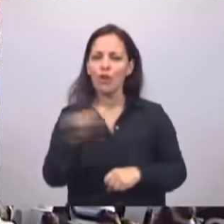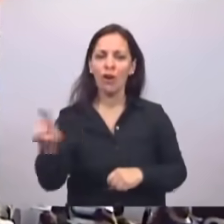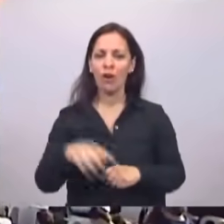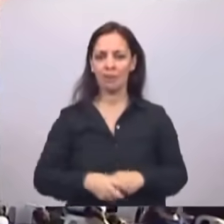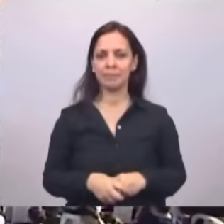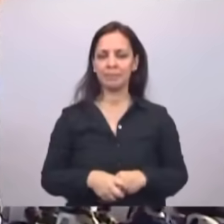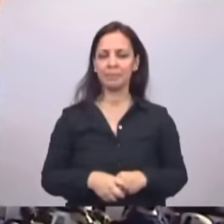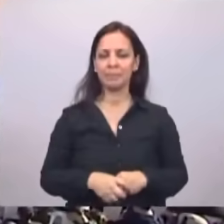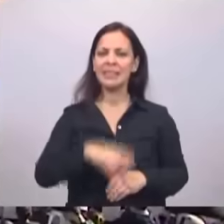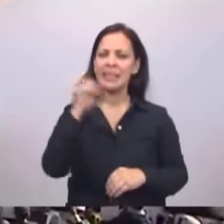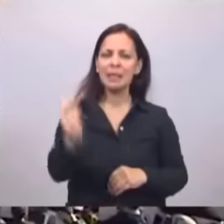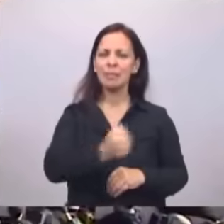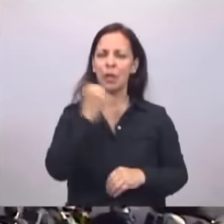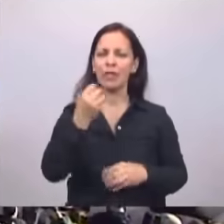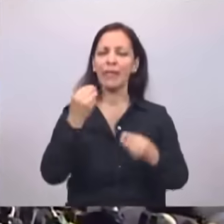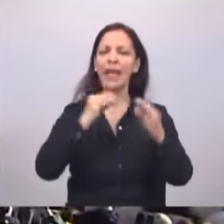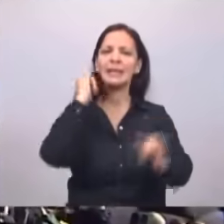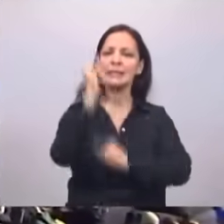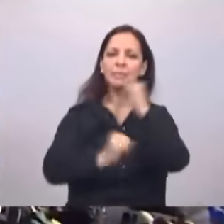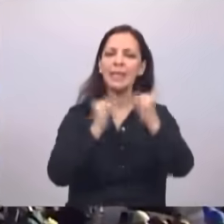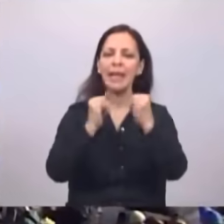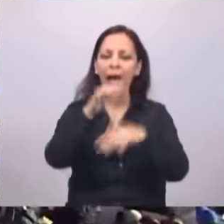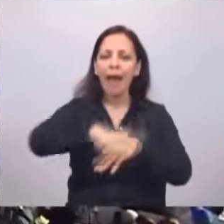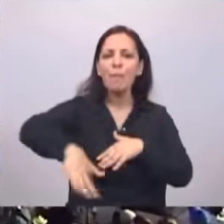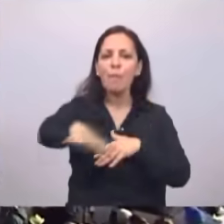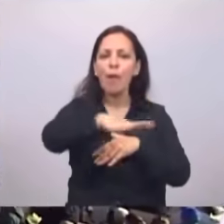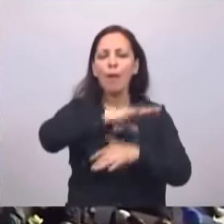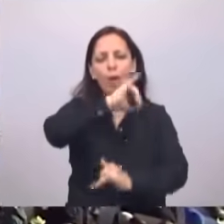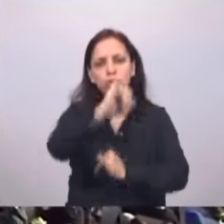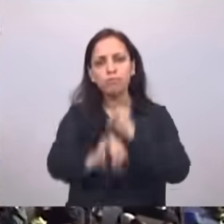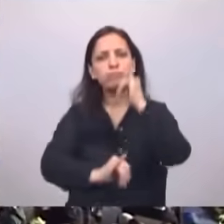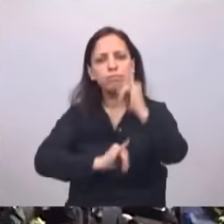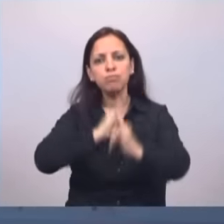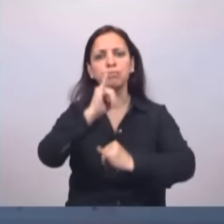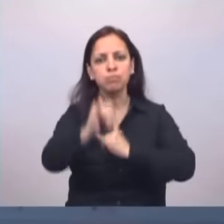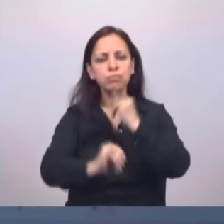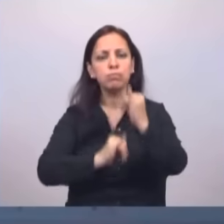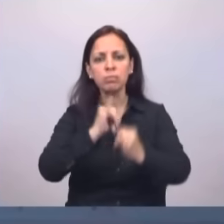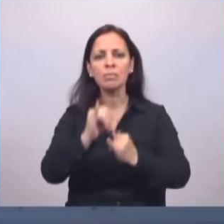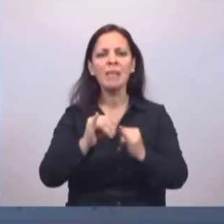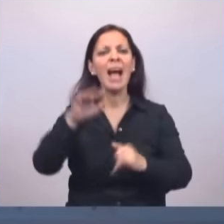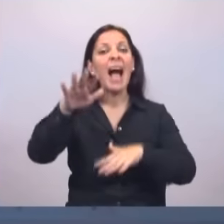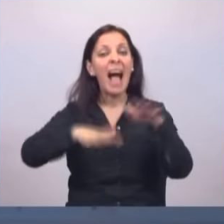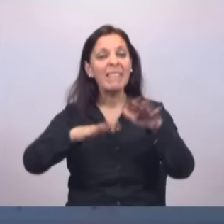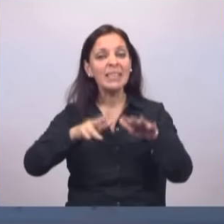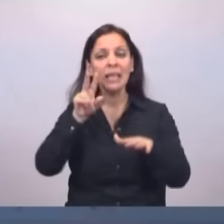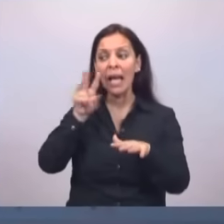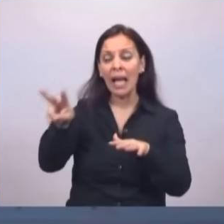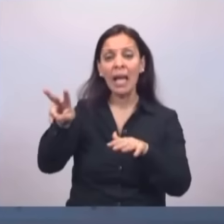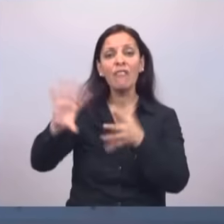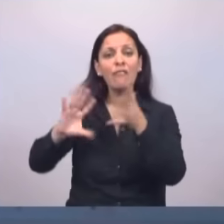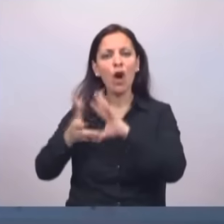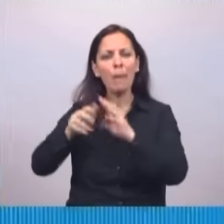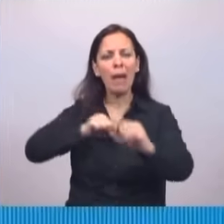que se trata es de explicarle a nuestro pueblo que atrás, a veces, de esa agresión,